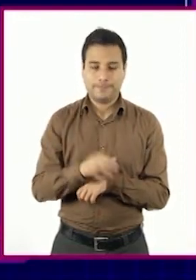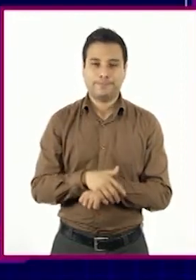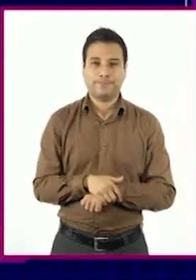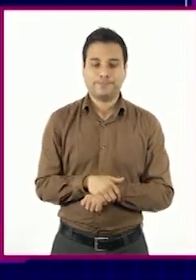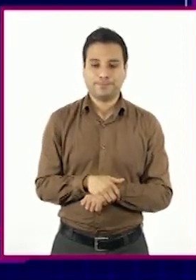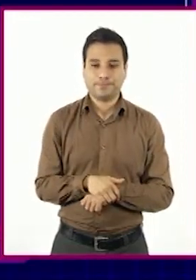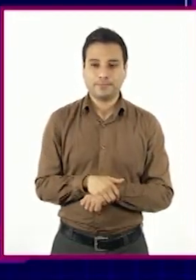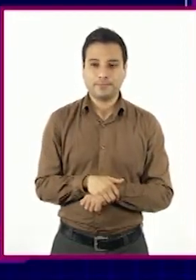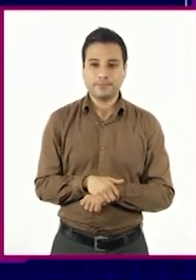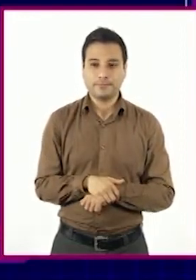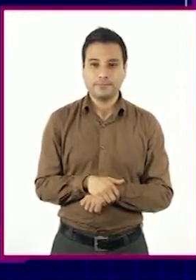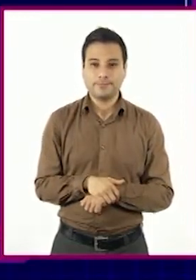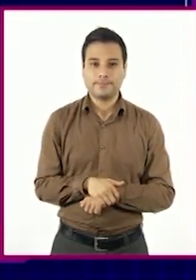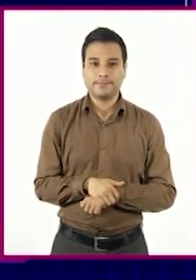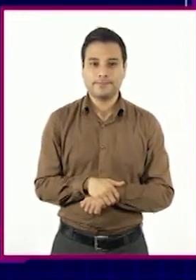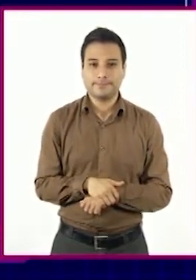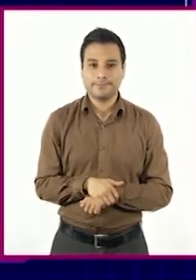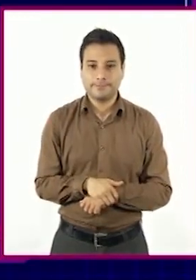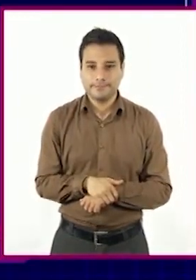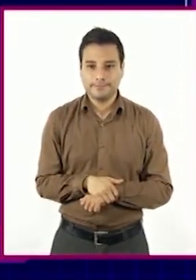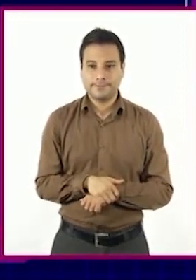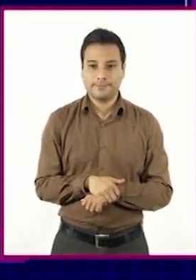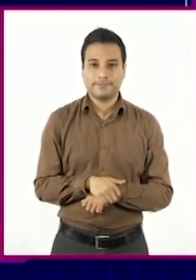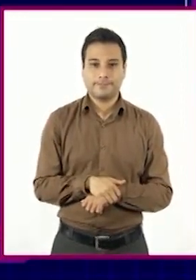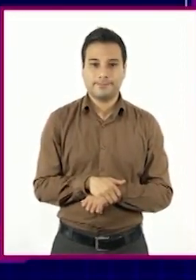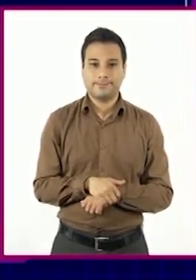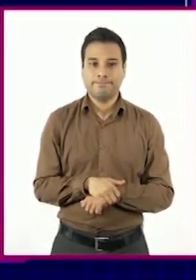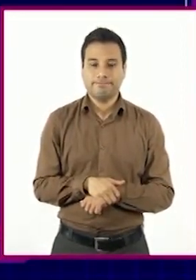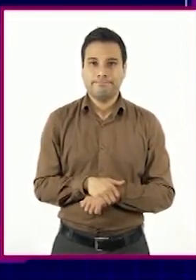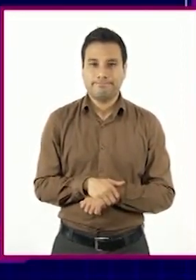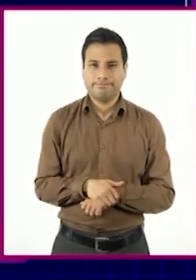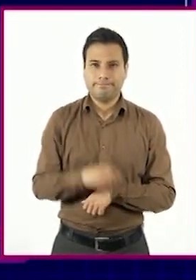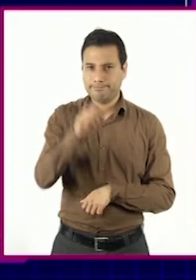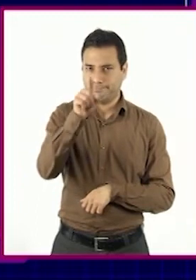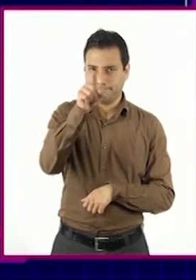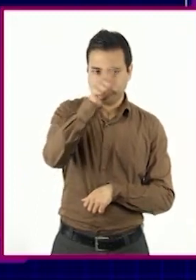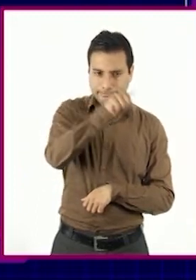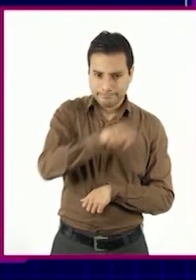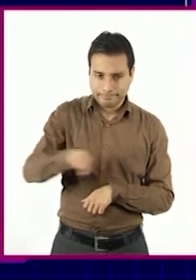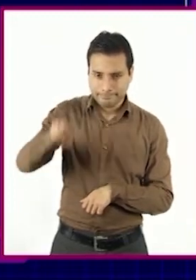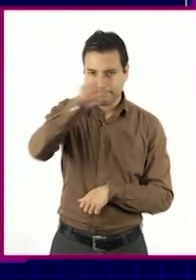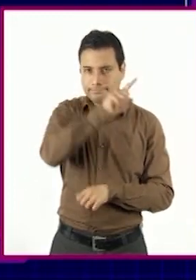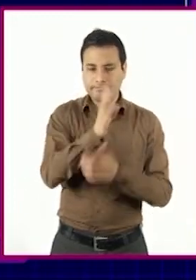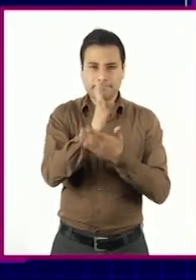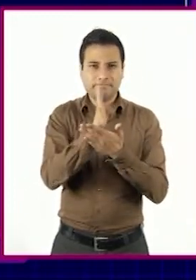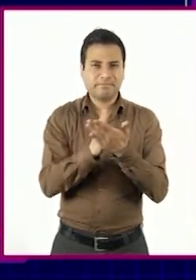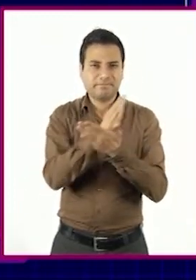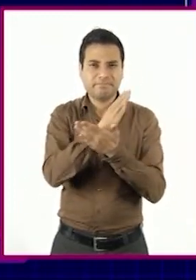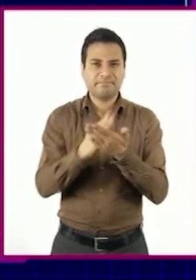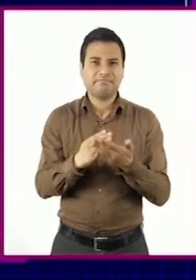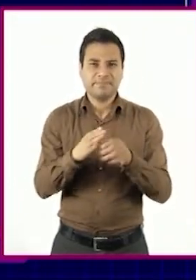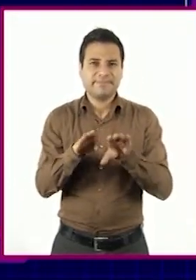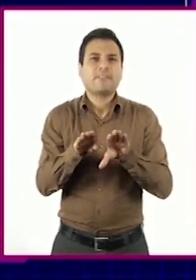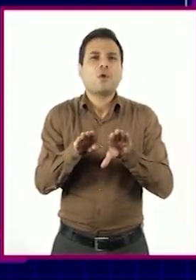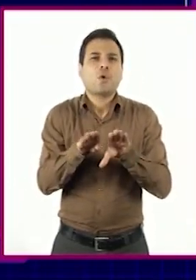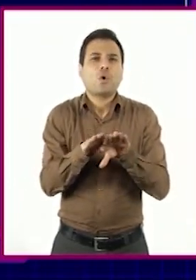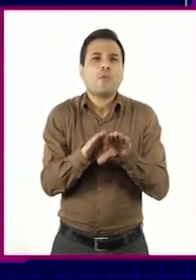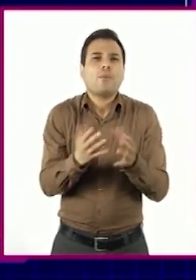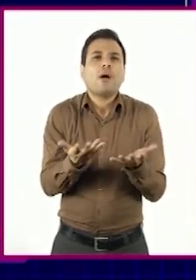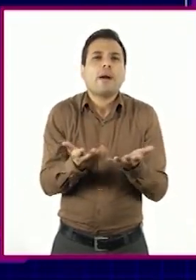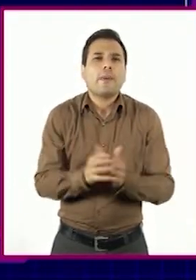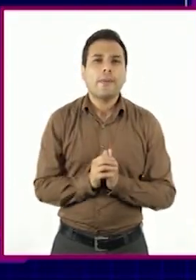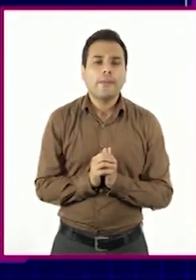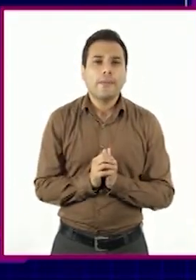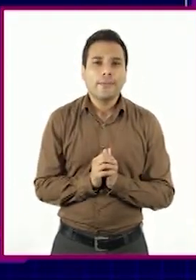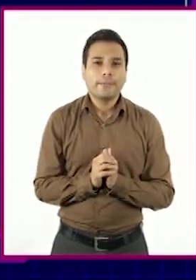Para calcular el sector circular correspondiente a la categoría de alumnos entre 13 y 14 años de